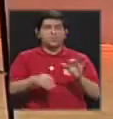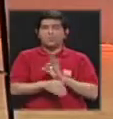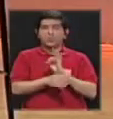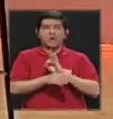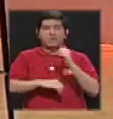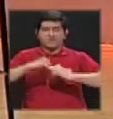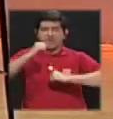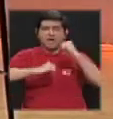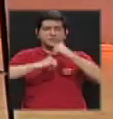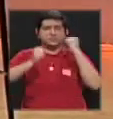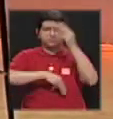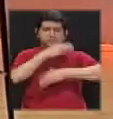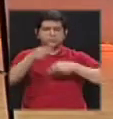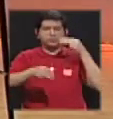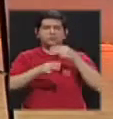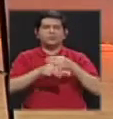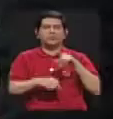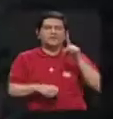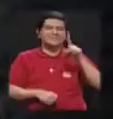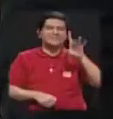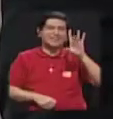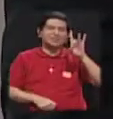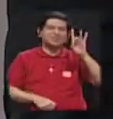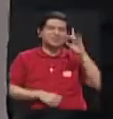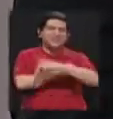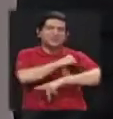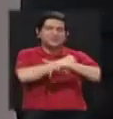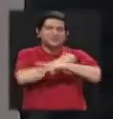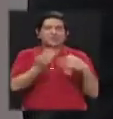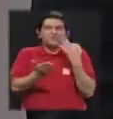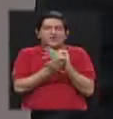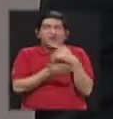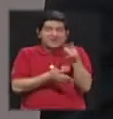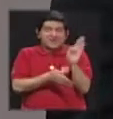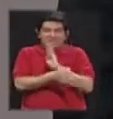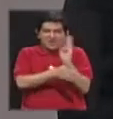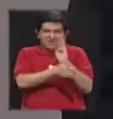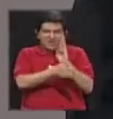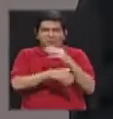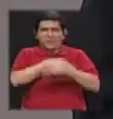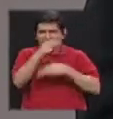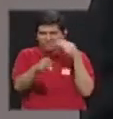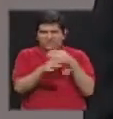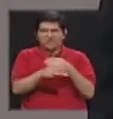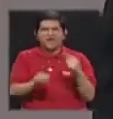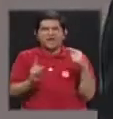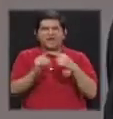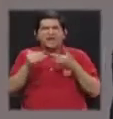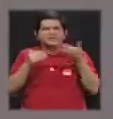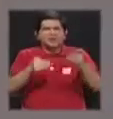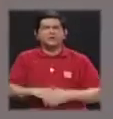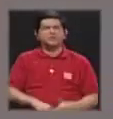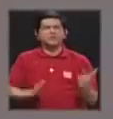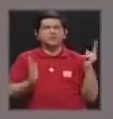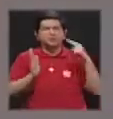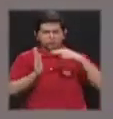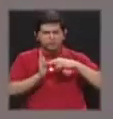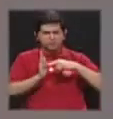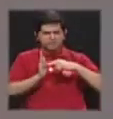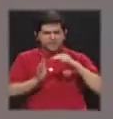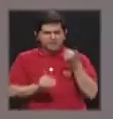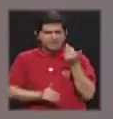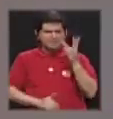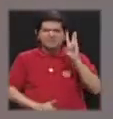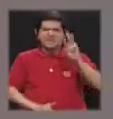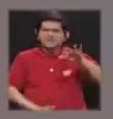obras de infraestructura en el mundo en 188 países financiadas por este banco. ¿Hasta cuándo es que está esa inhabilitación? Al